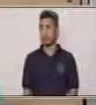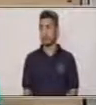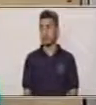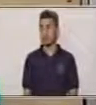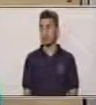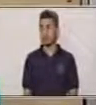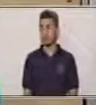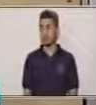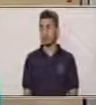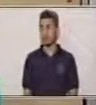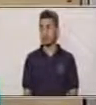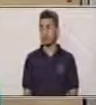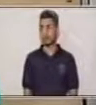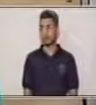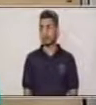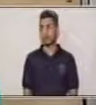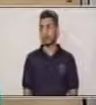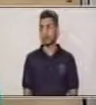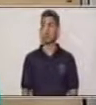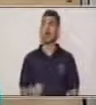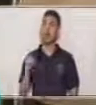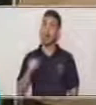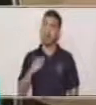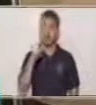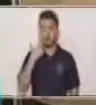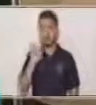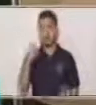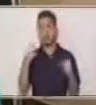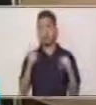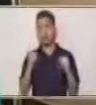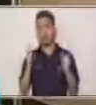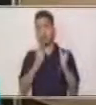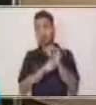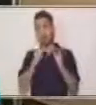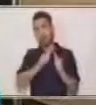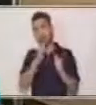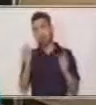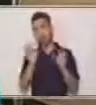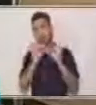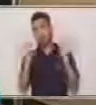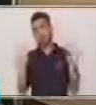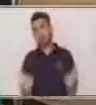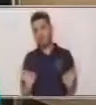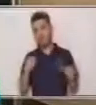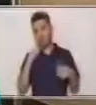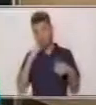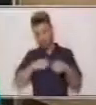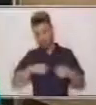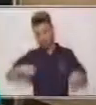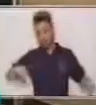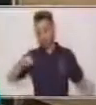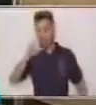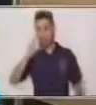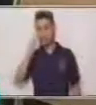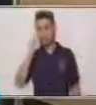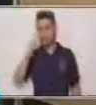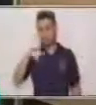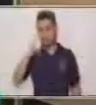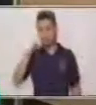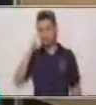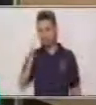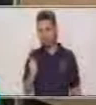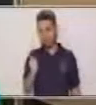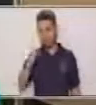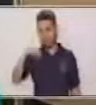Vamos a tomar, en este caso, si quieren, para que podamos aprender con otra medida, vamos a tomar la cinta métrica. Y vamos a